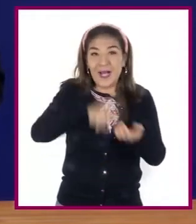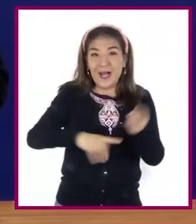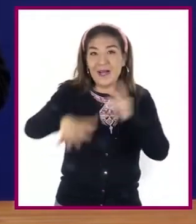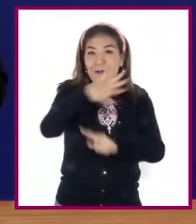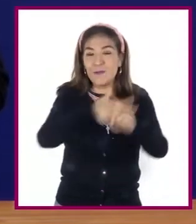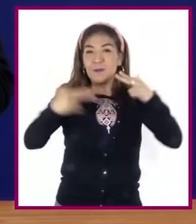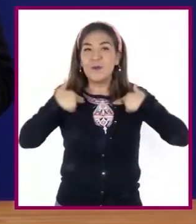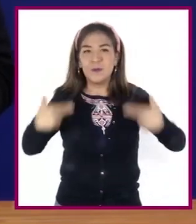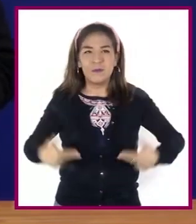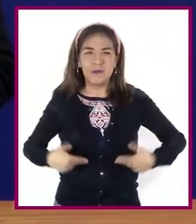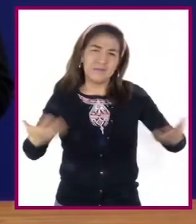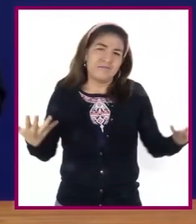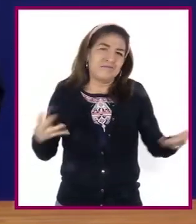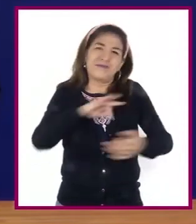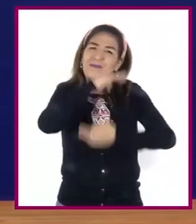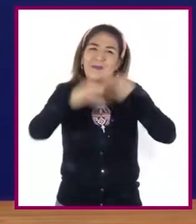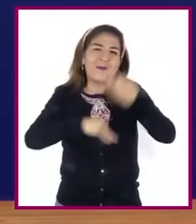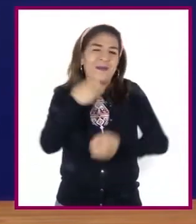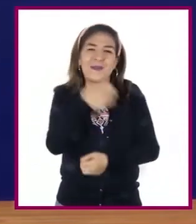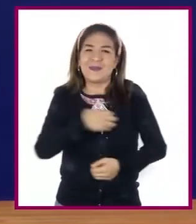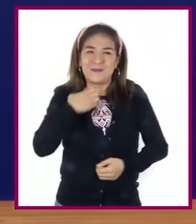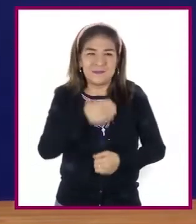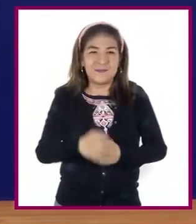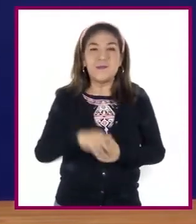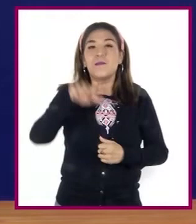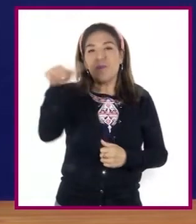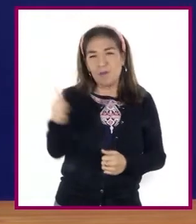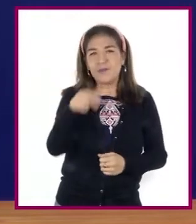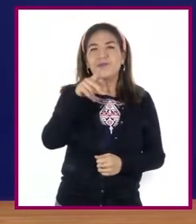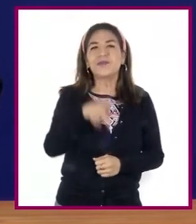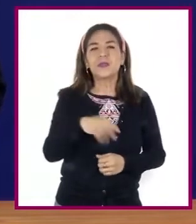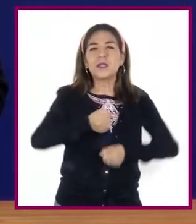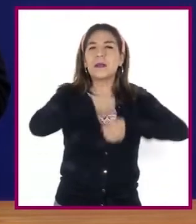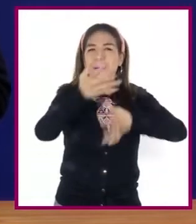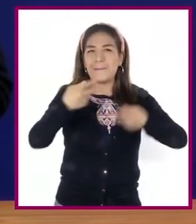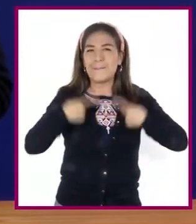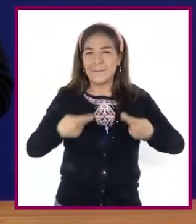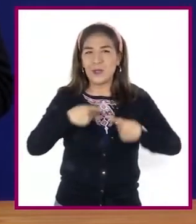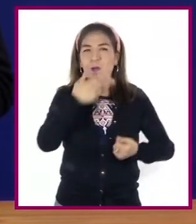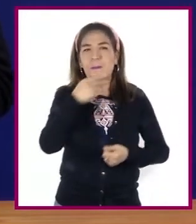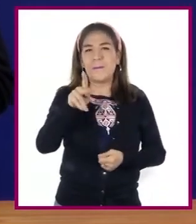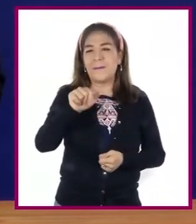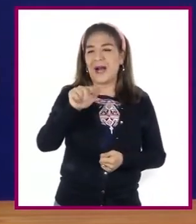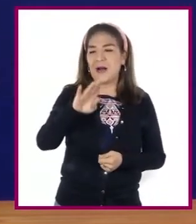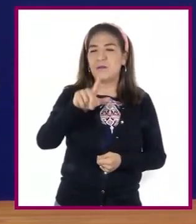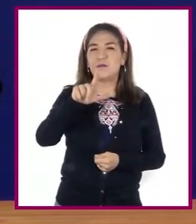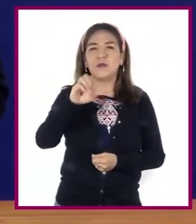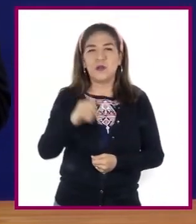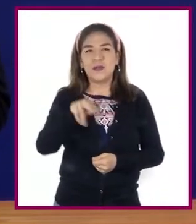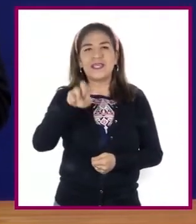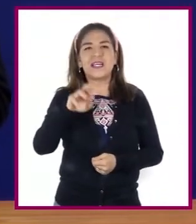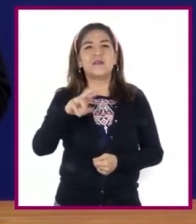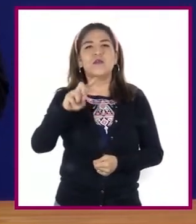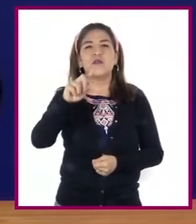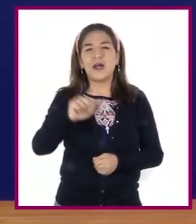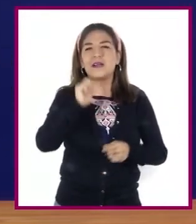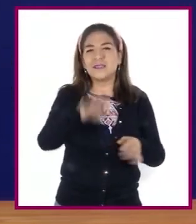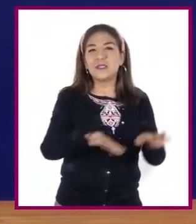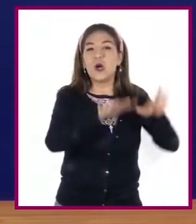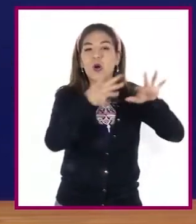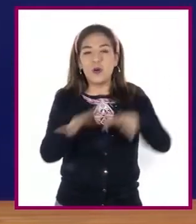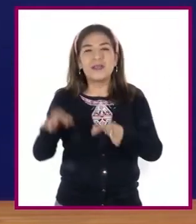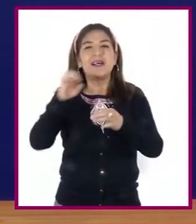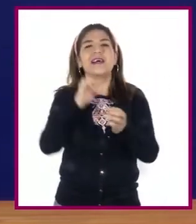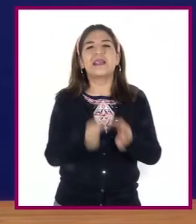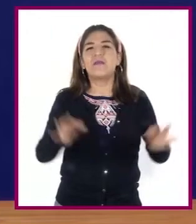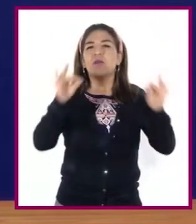todo. Precisamente, otro poeta chileno, Pablo Neruda, escribió una serie de obras llamadas Odas Elementales, donde